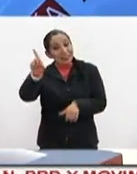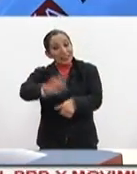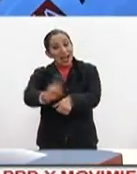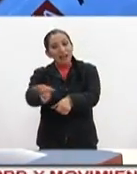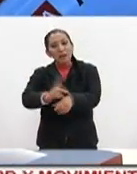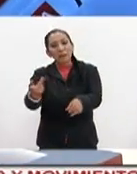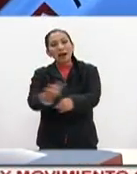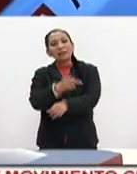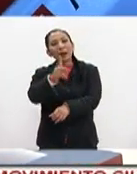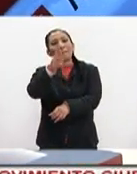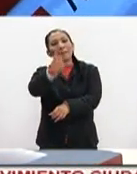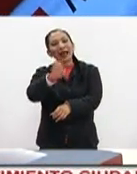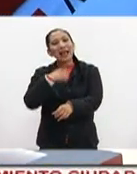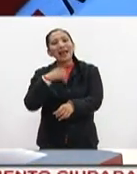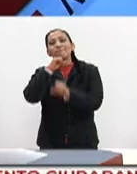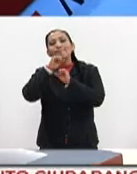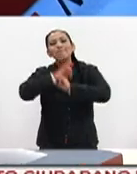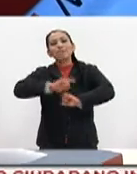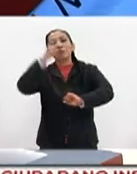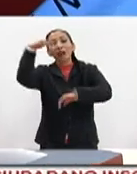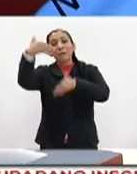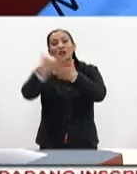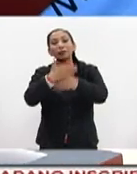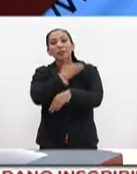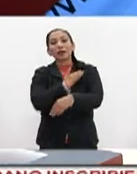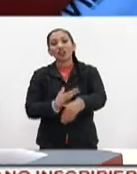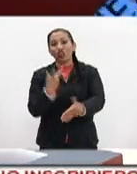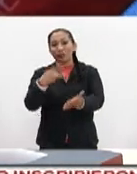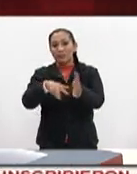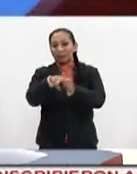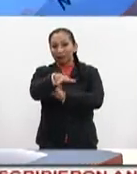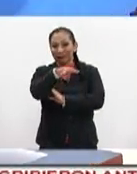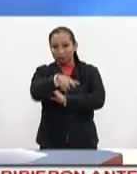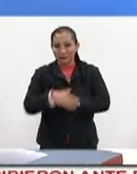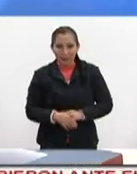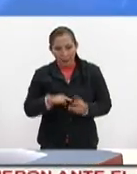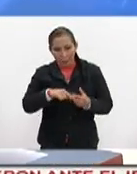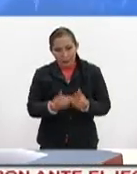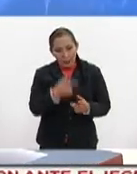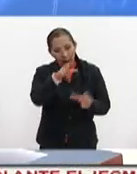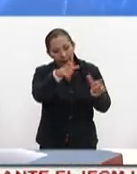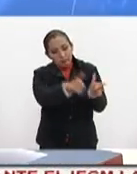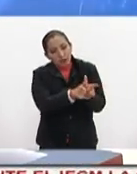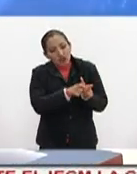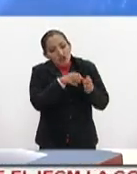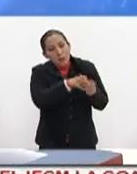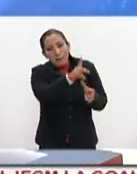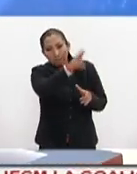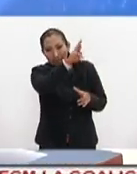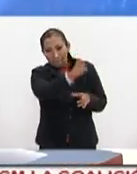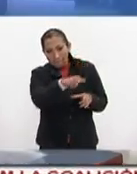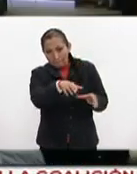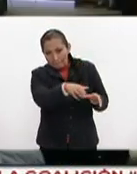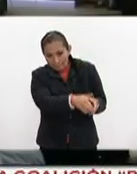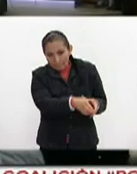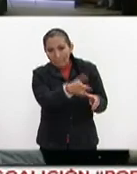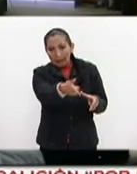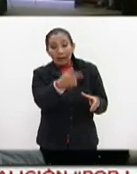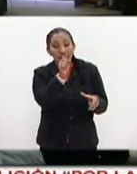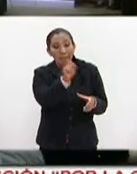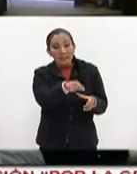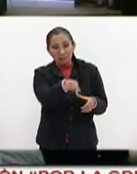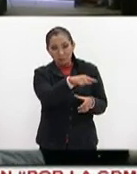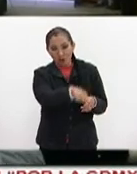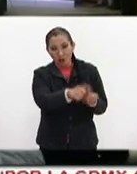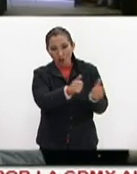día de las precampañas rumbo a la presidencia del 2018. Iniciamos con el Partido Revolucionario Institucional, ya que